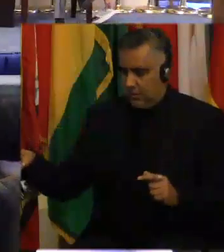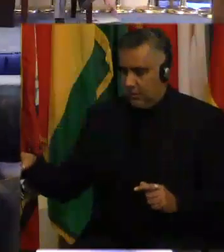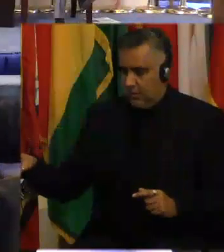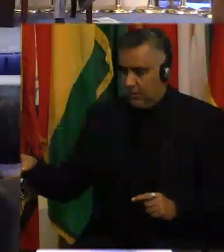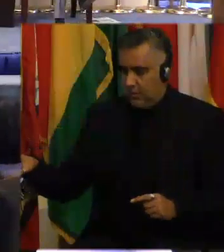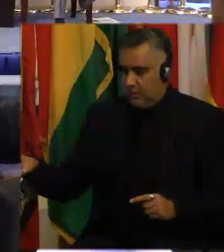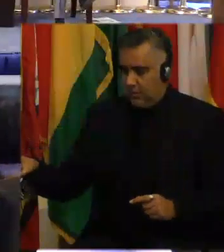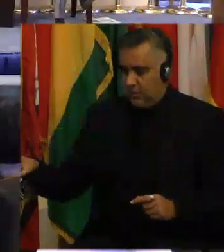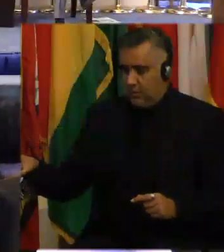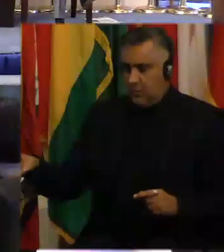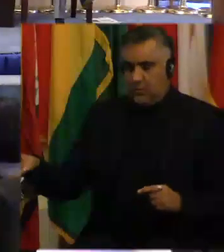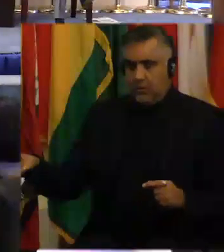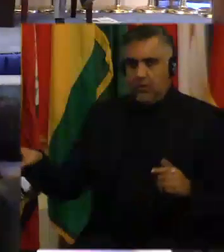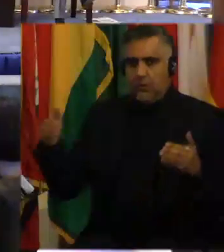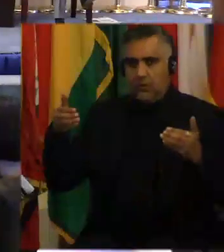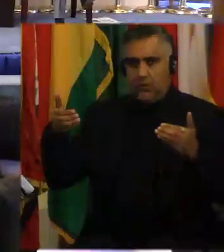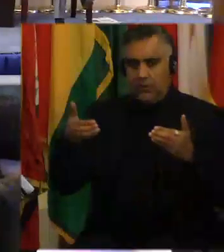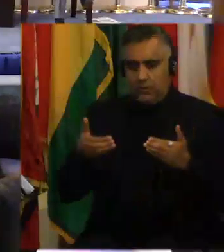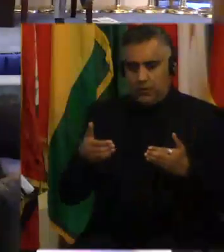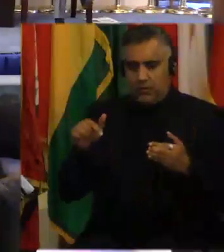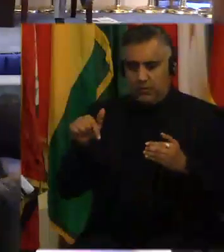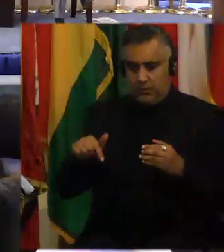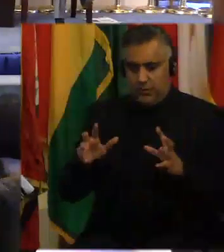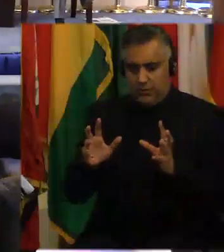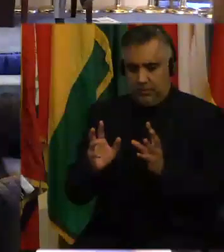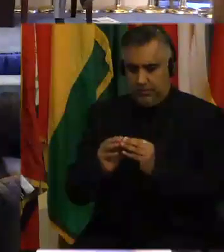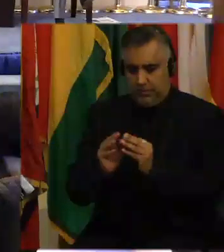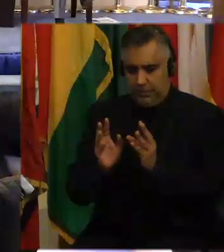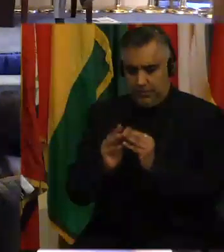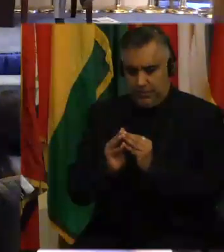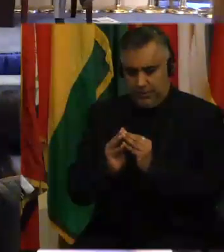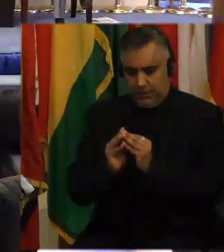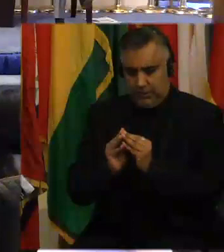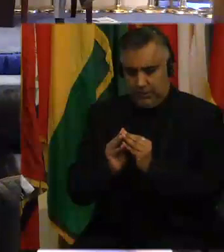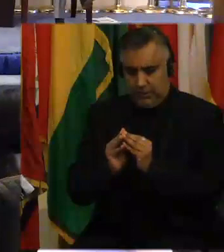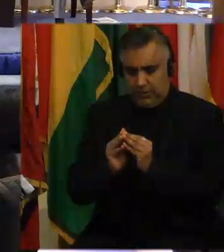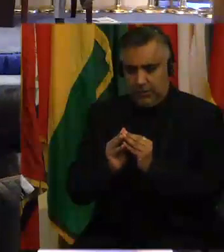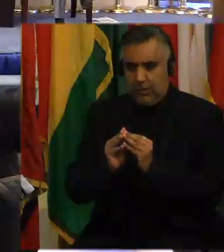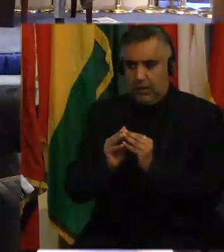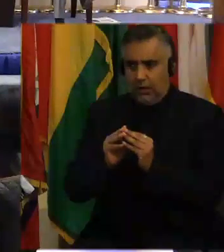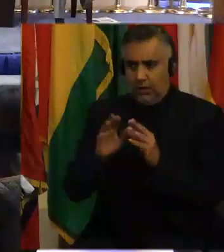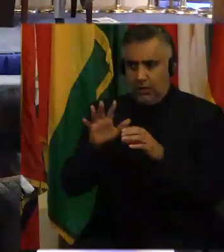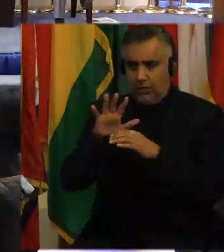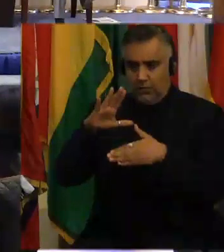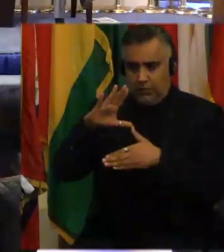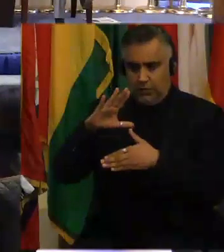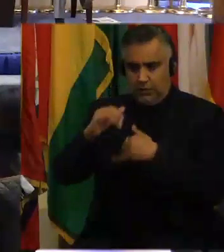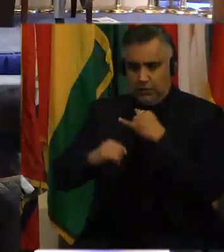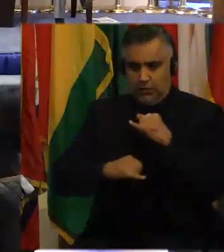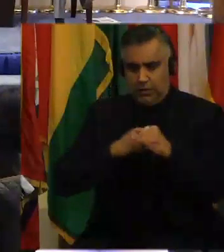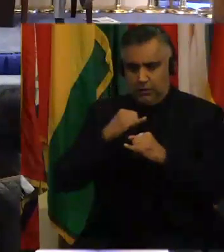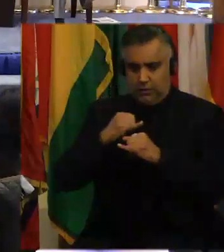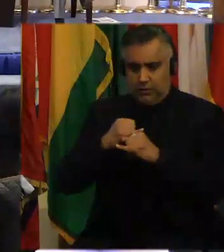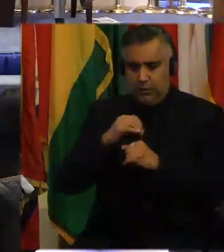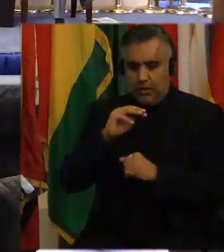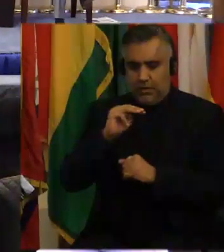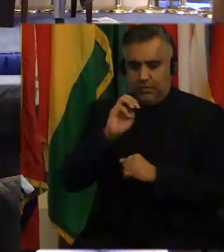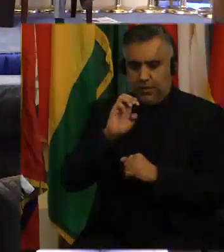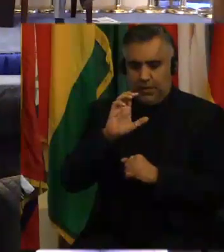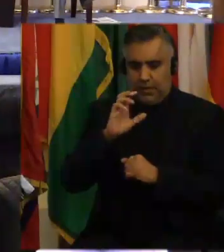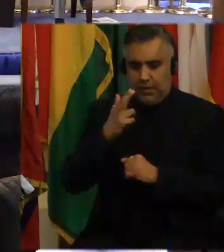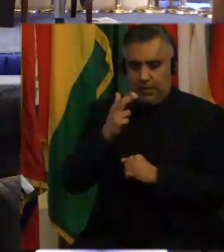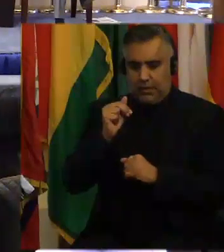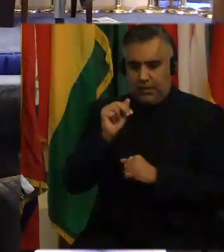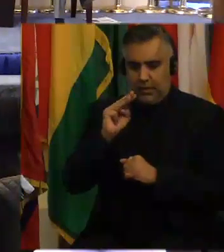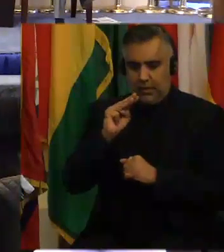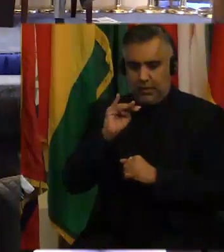Les quiero dar la bienvenida a esta reunión de mecanismos regionales e internacionales para el abordaje integral de la violencia contra las